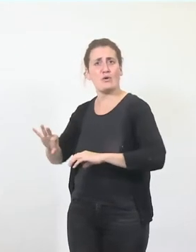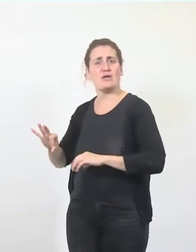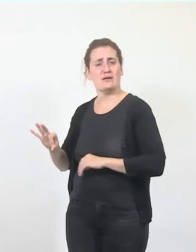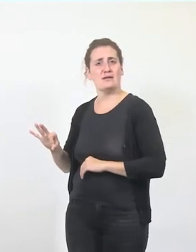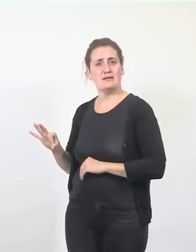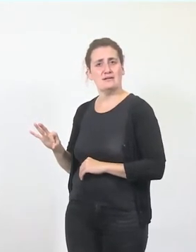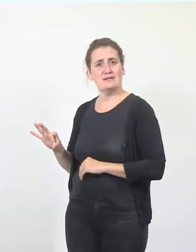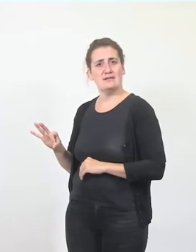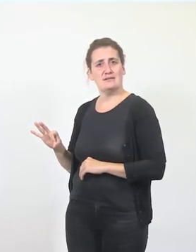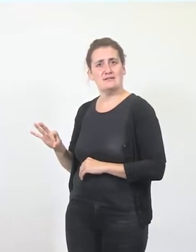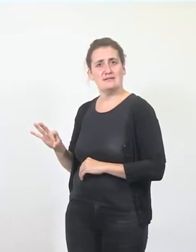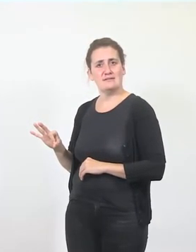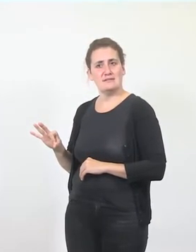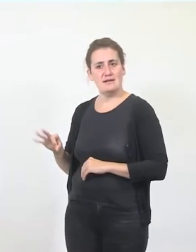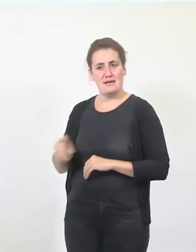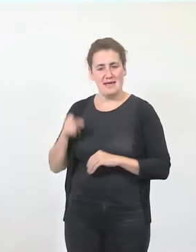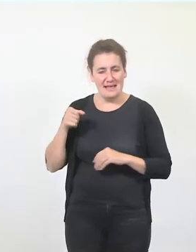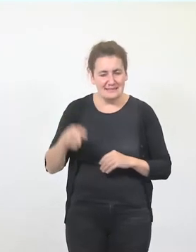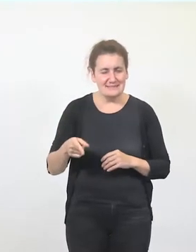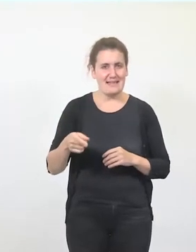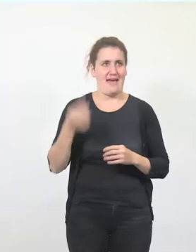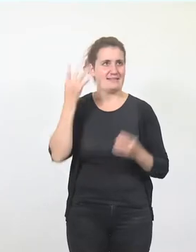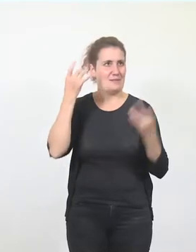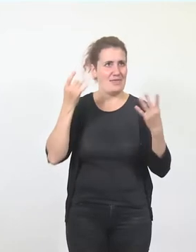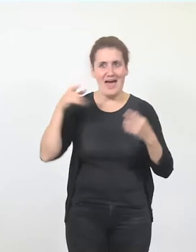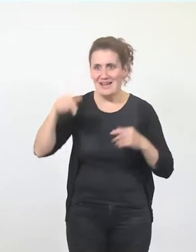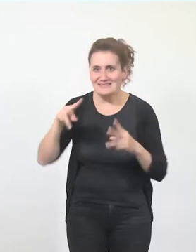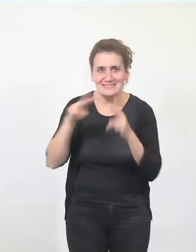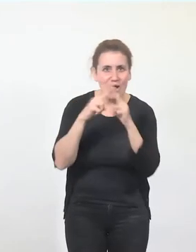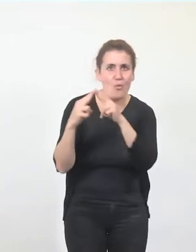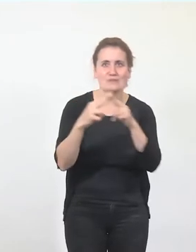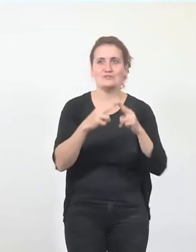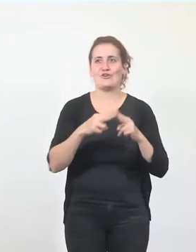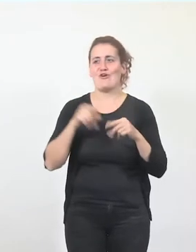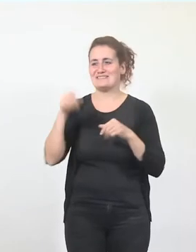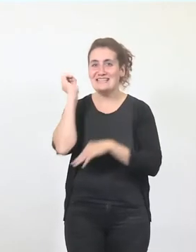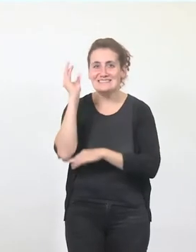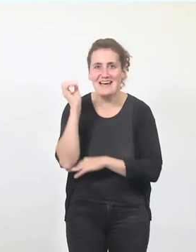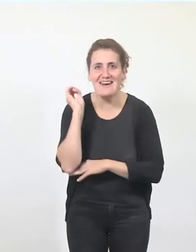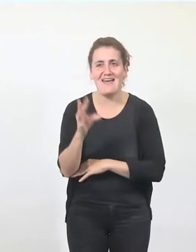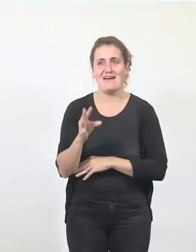de actividades, este encuentro, esta charla, es una